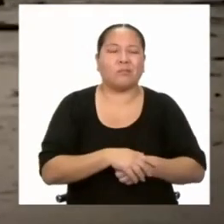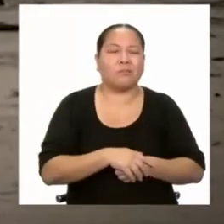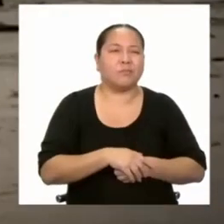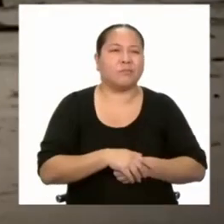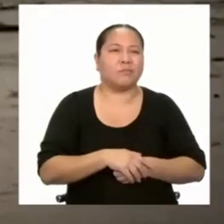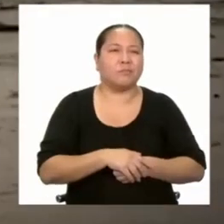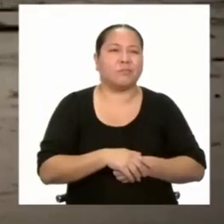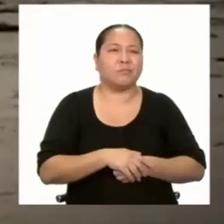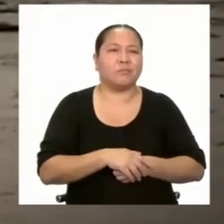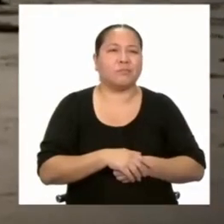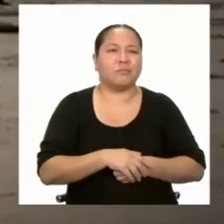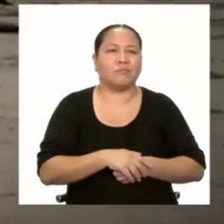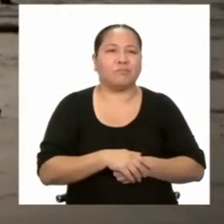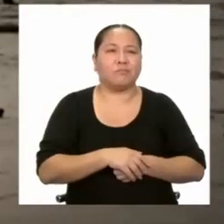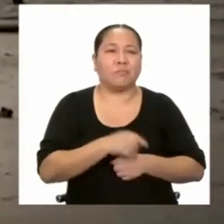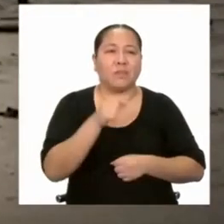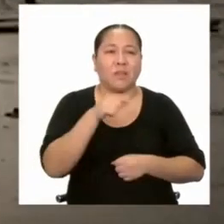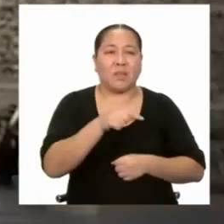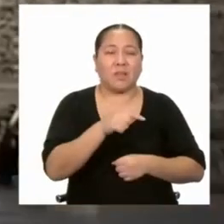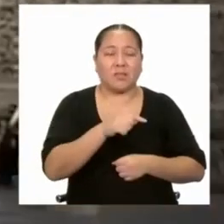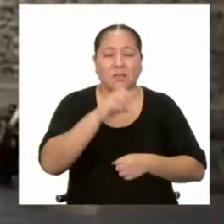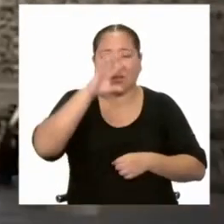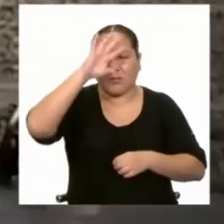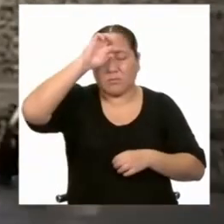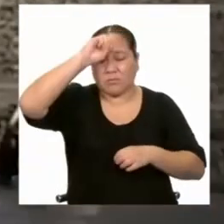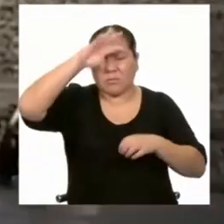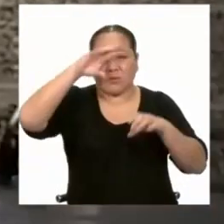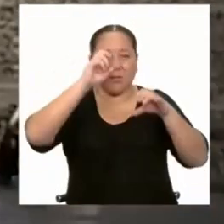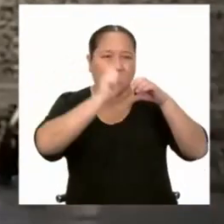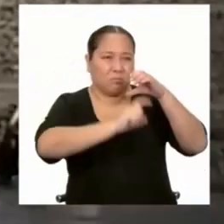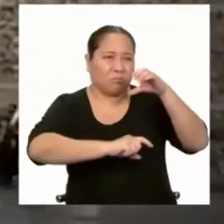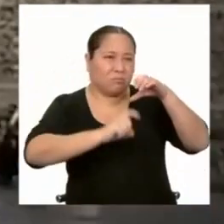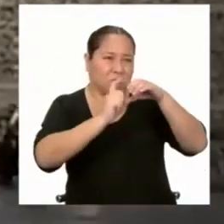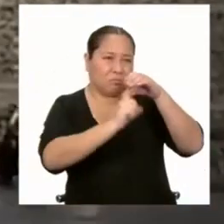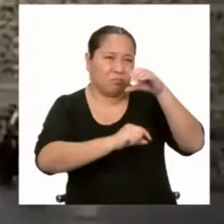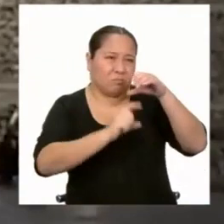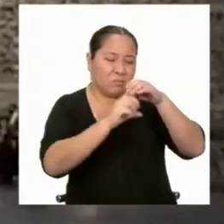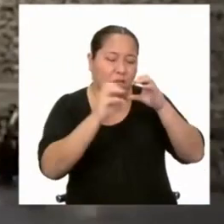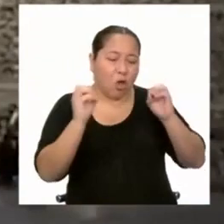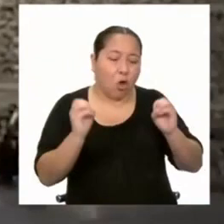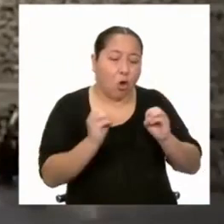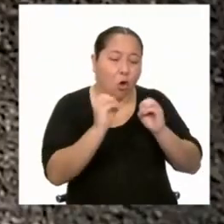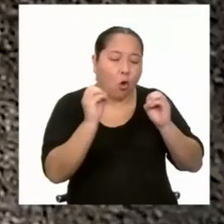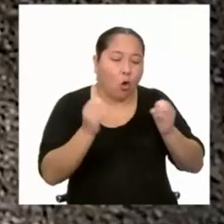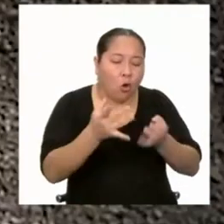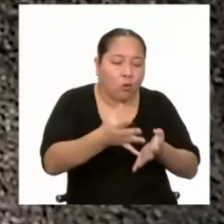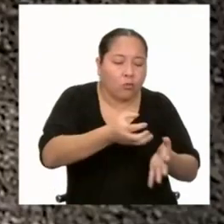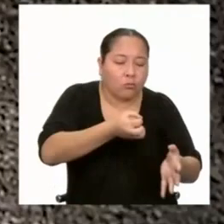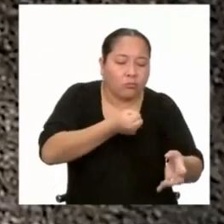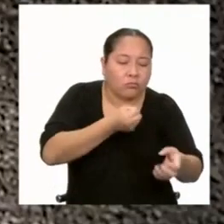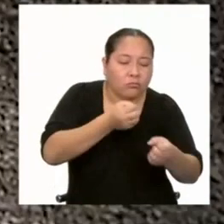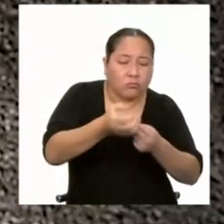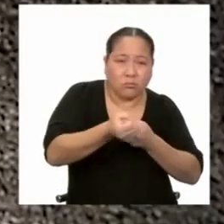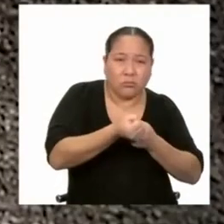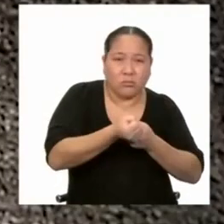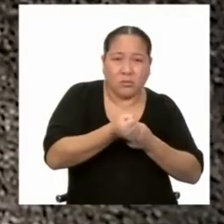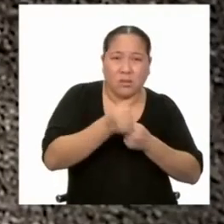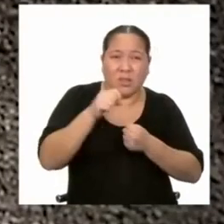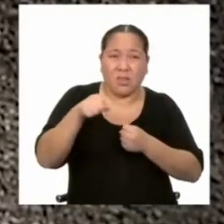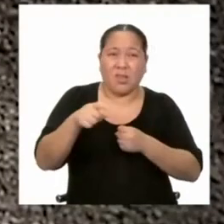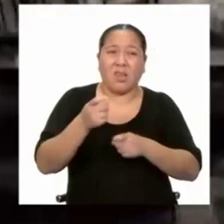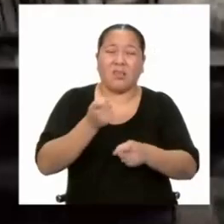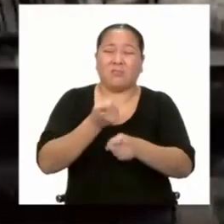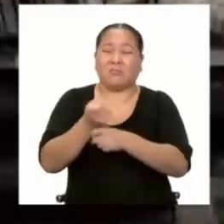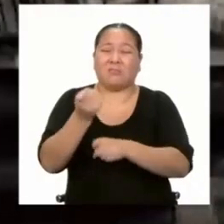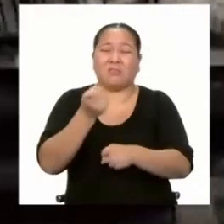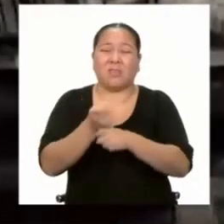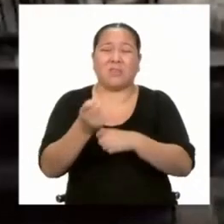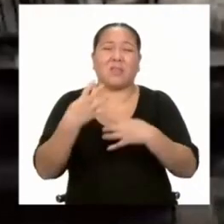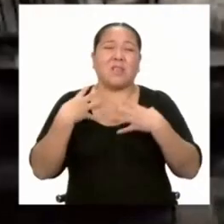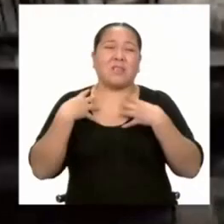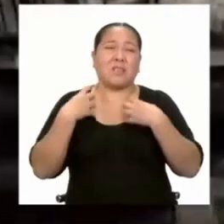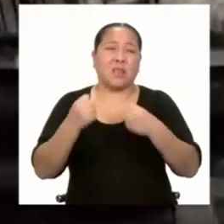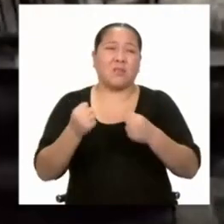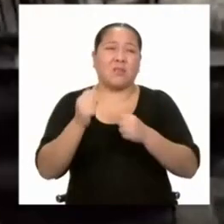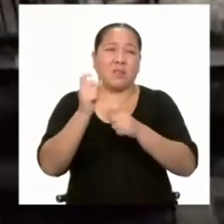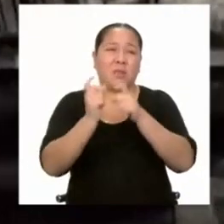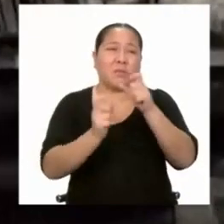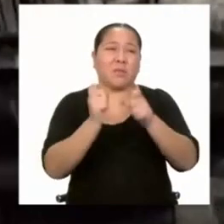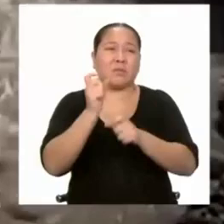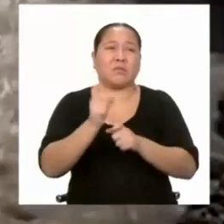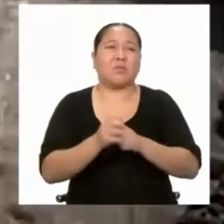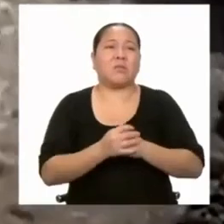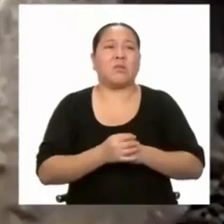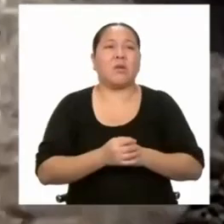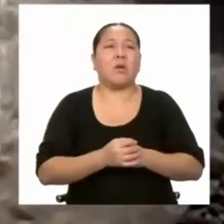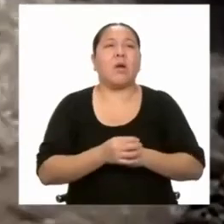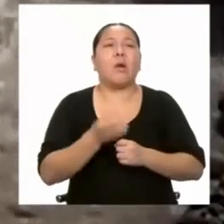El impacto de la minería aurífera en Madre de Dios en la salud humana es terrible. Primero, que se manipule